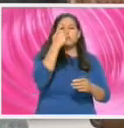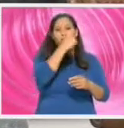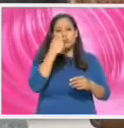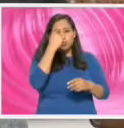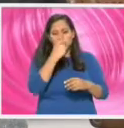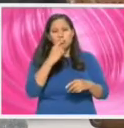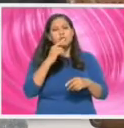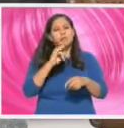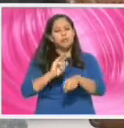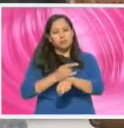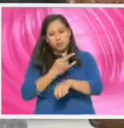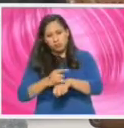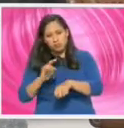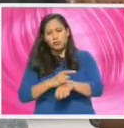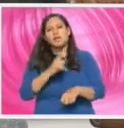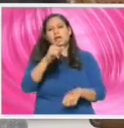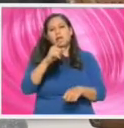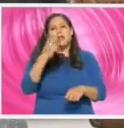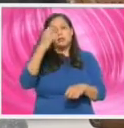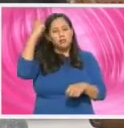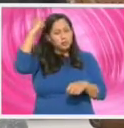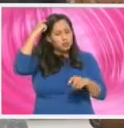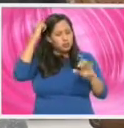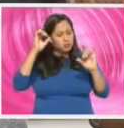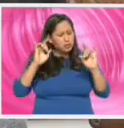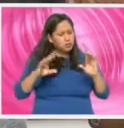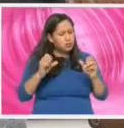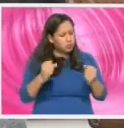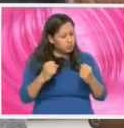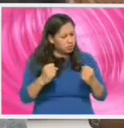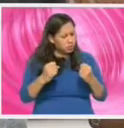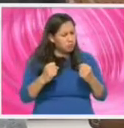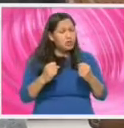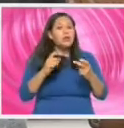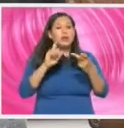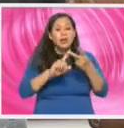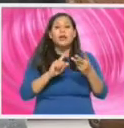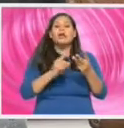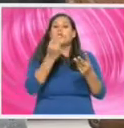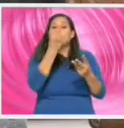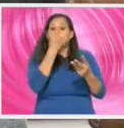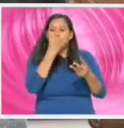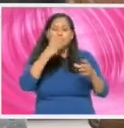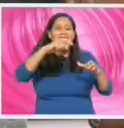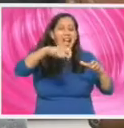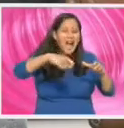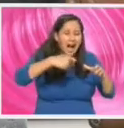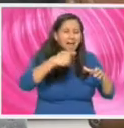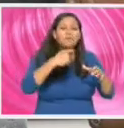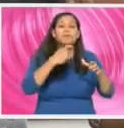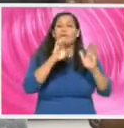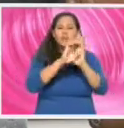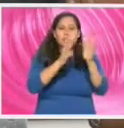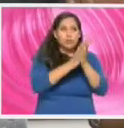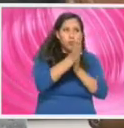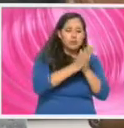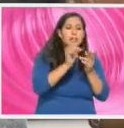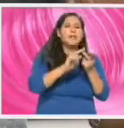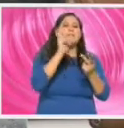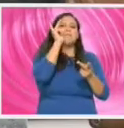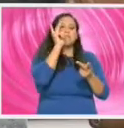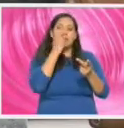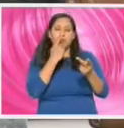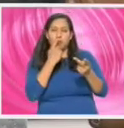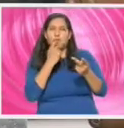horas correspondientes nos puede causar migrañas que se denoten. Los alimentos, tenemos alimentos como es el chocolate, el vino